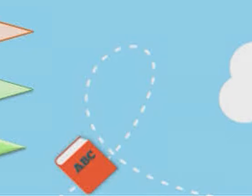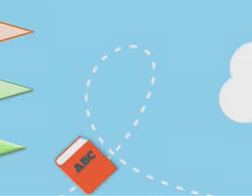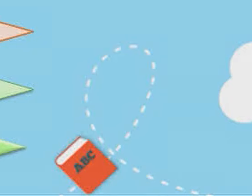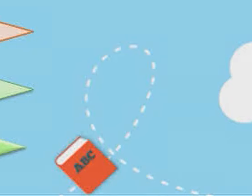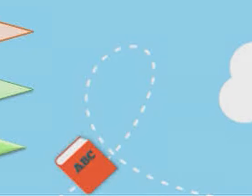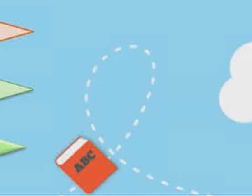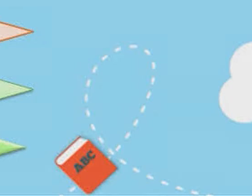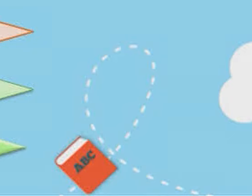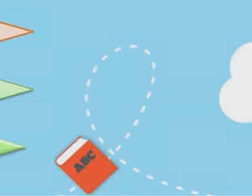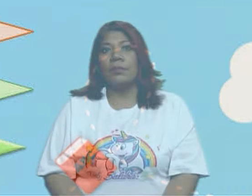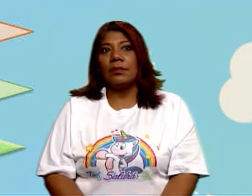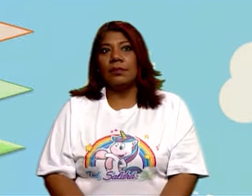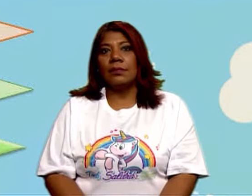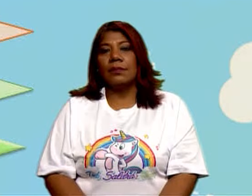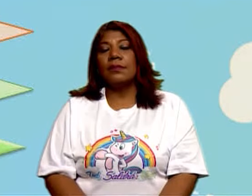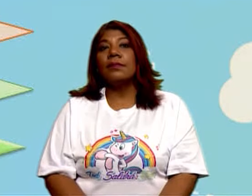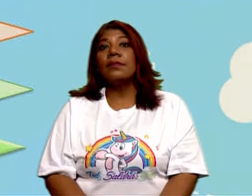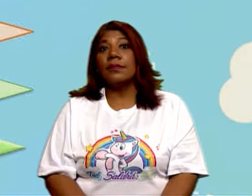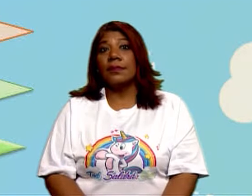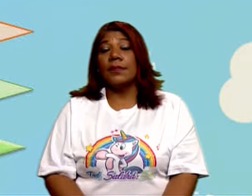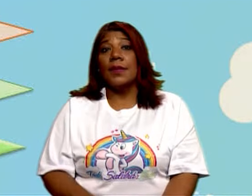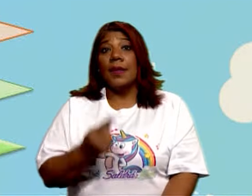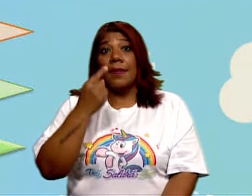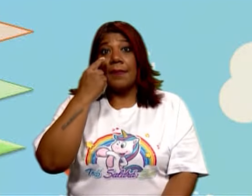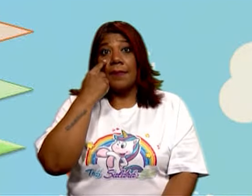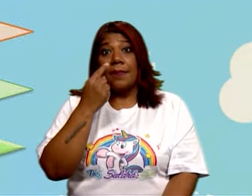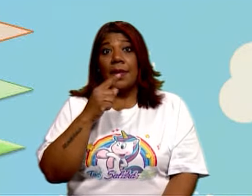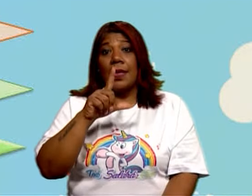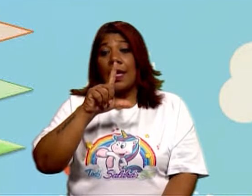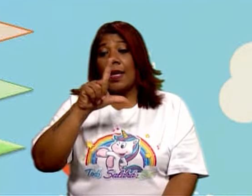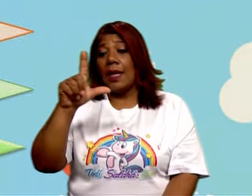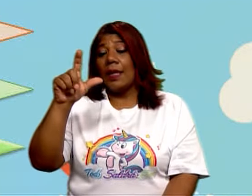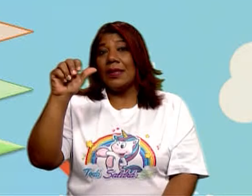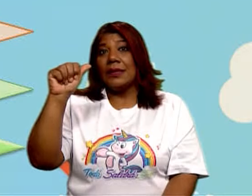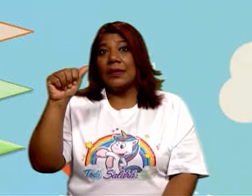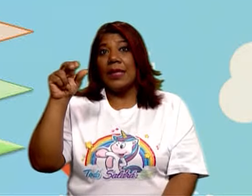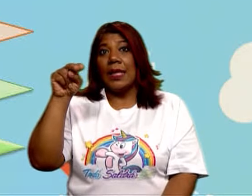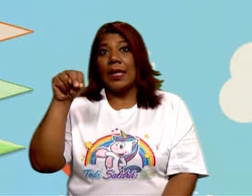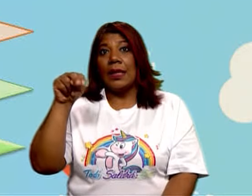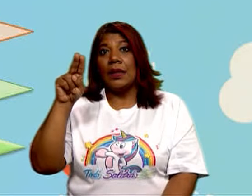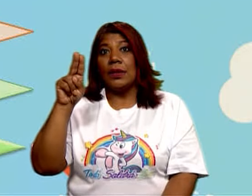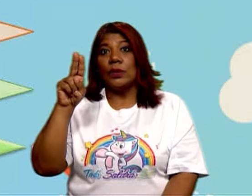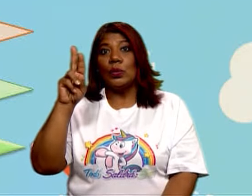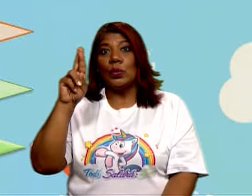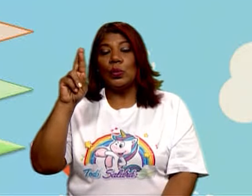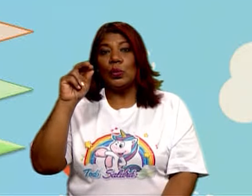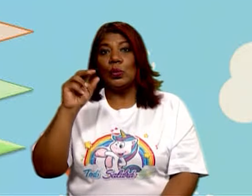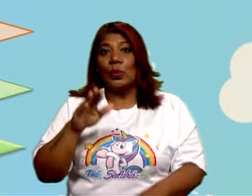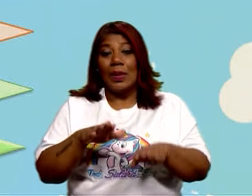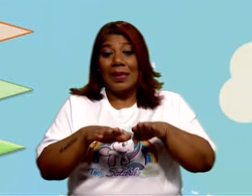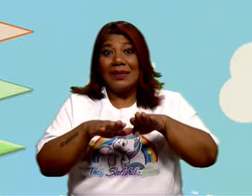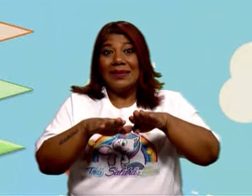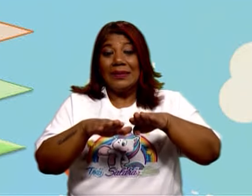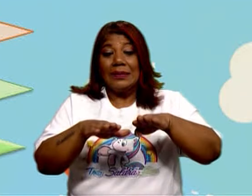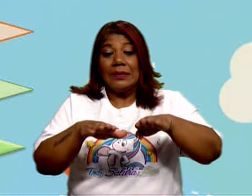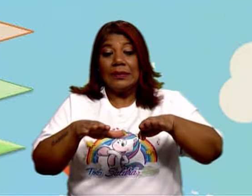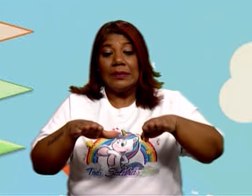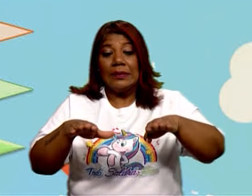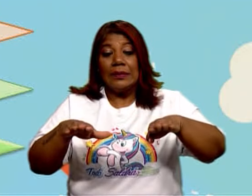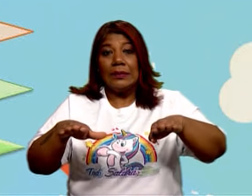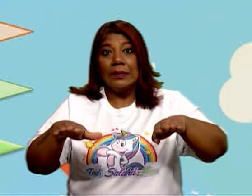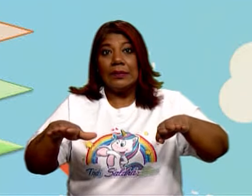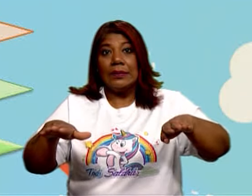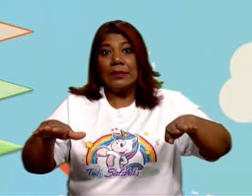aquí, por ejemplo, en lo que es la llanura, que dice que son las regiones extensas, planas de la tierra con poca